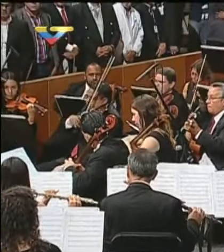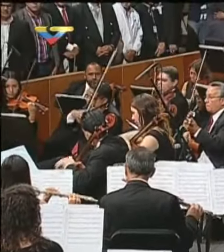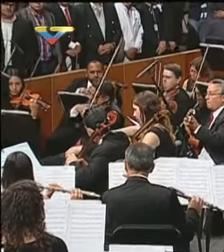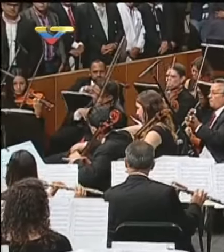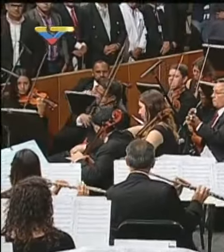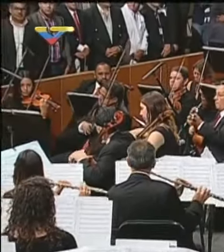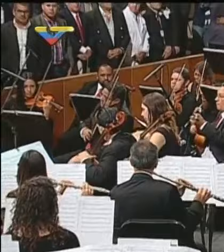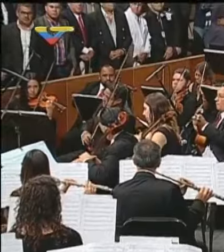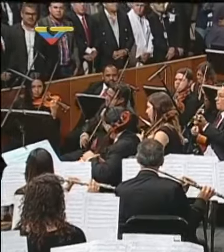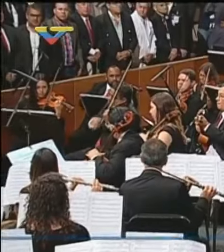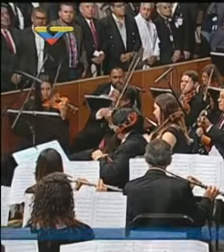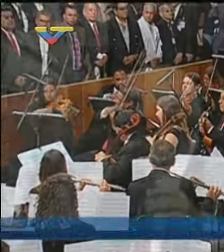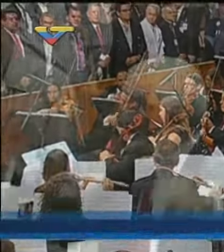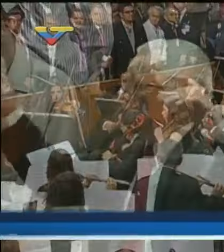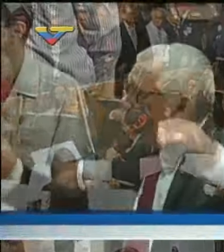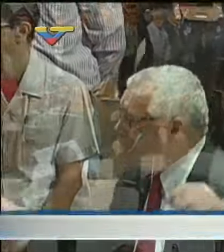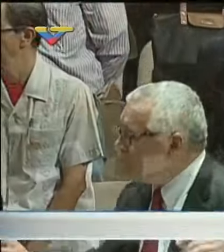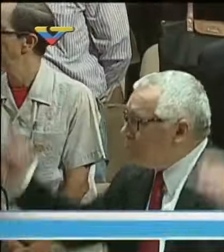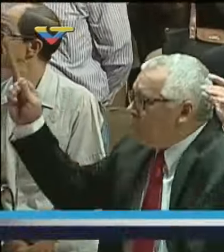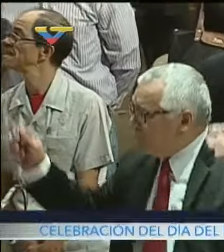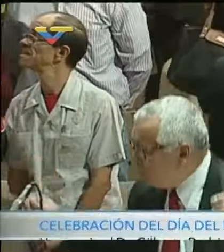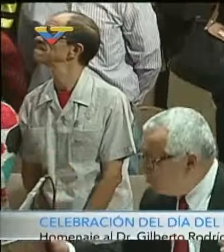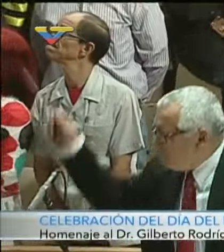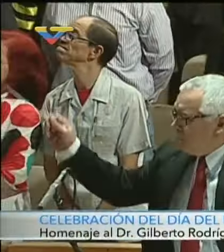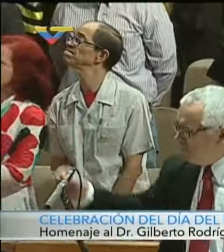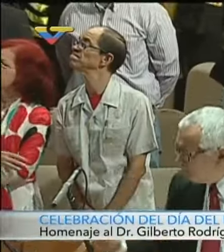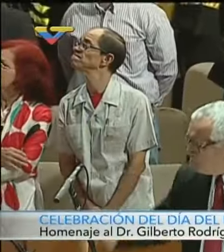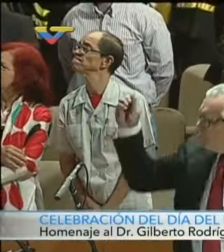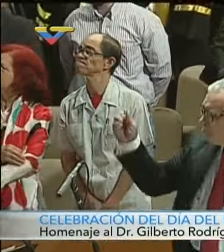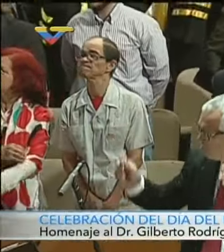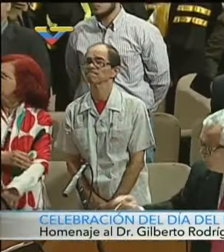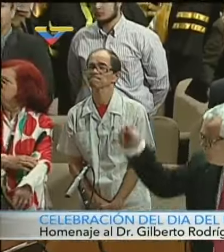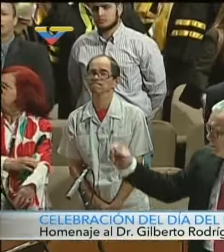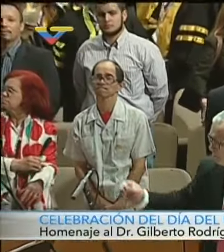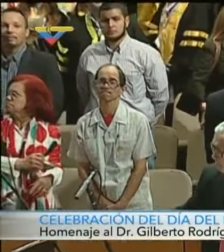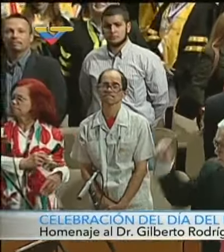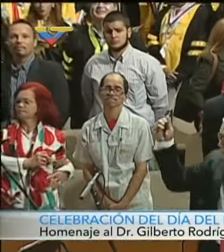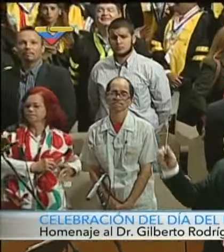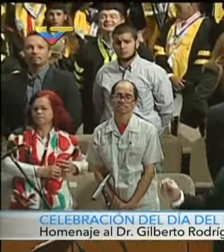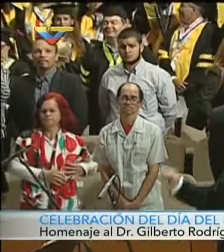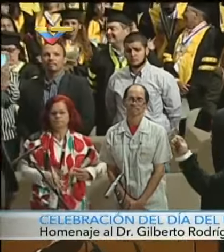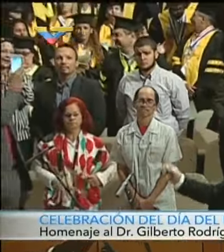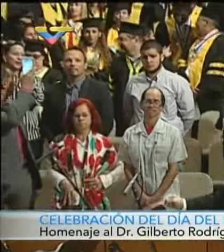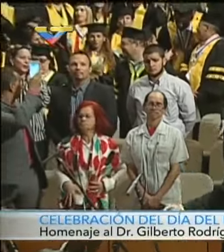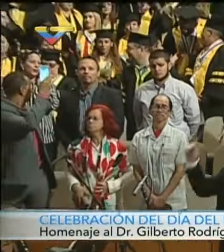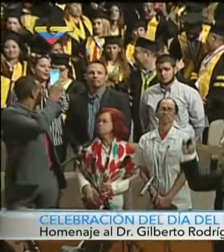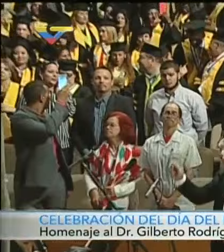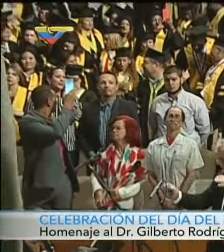Thank you.